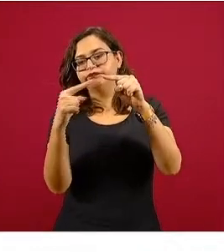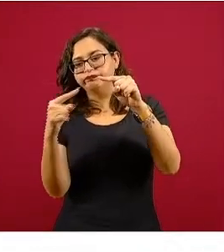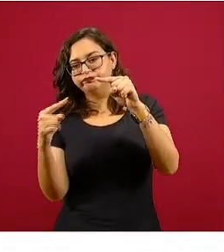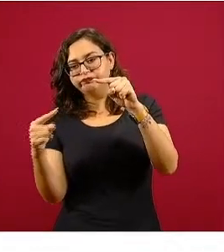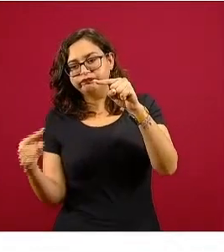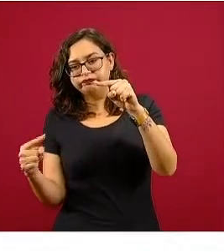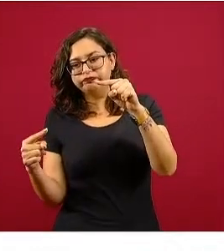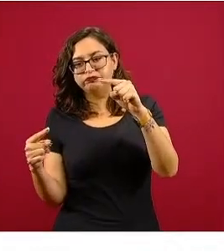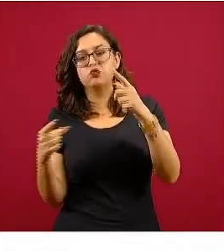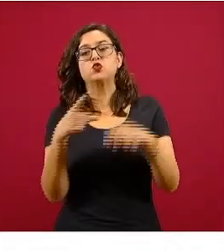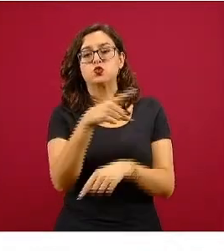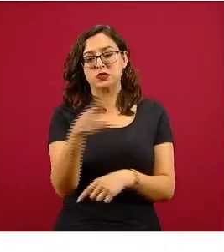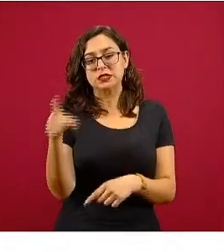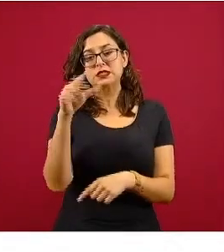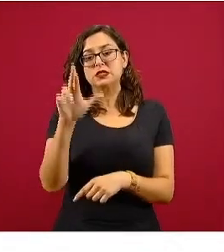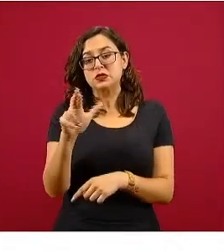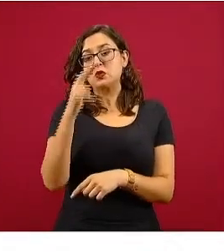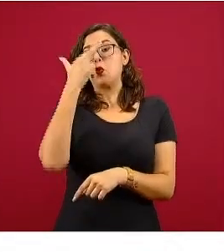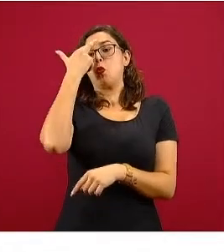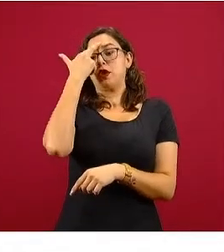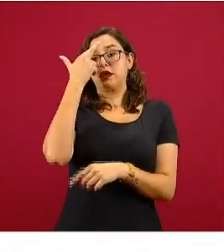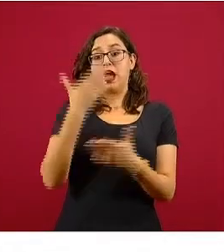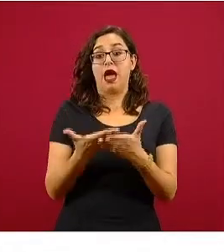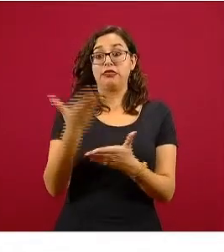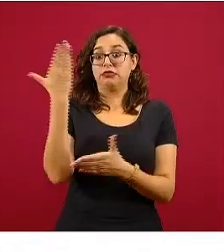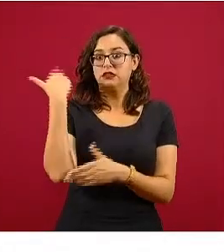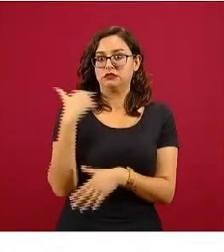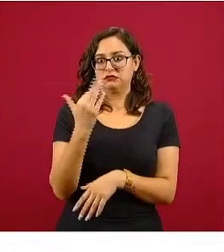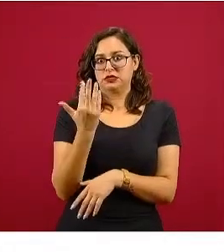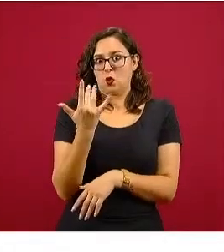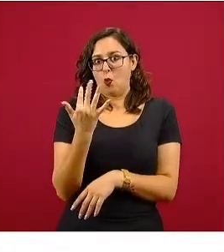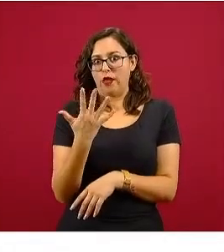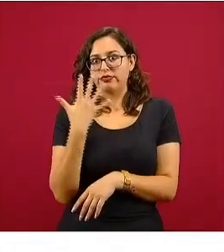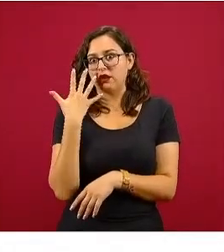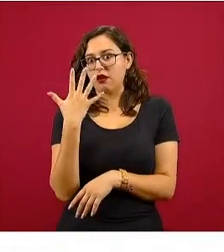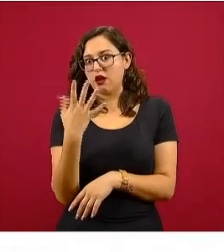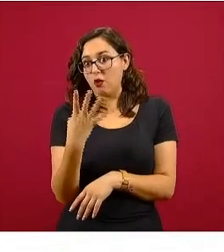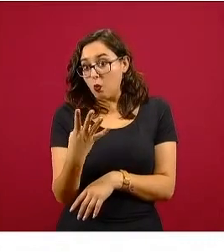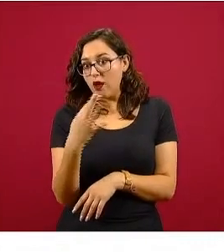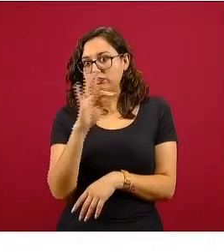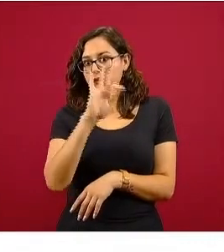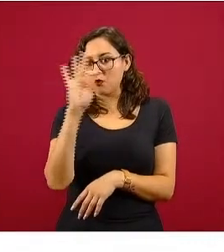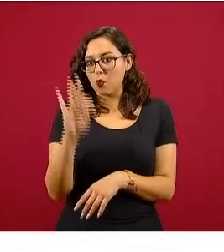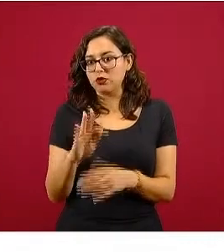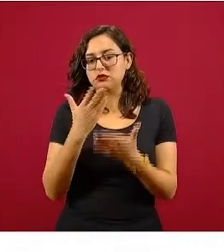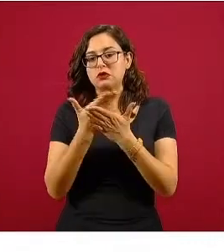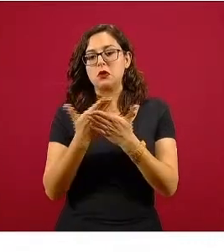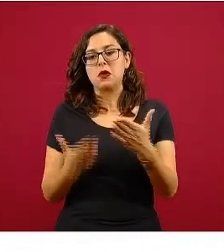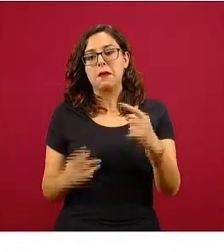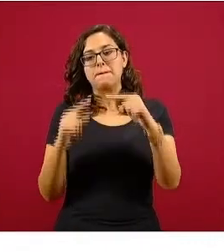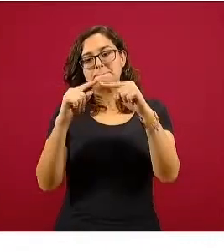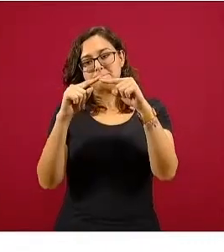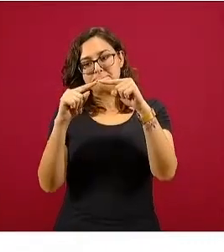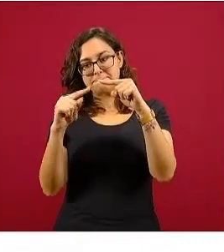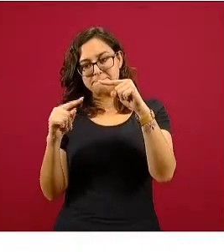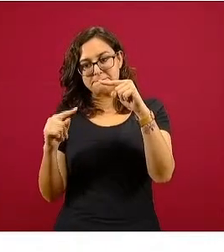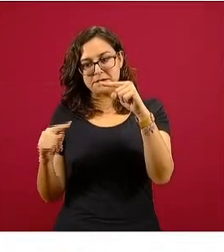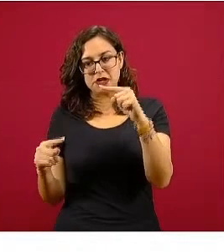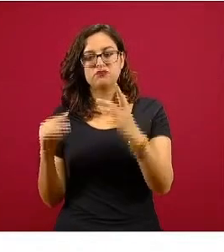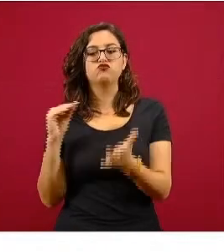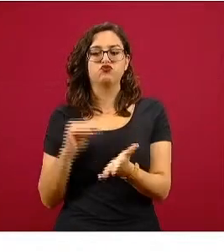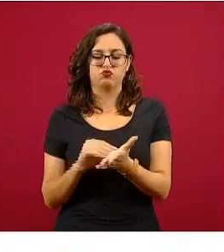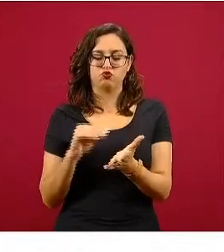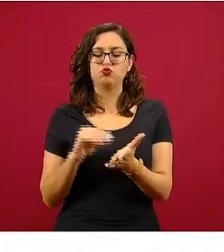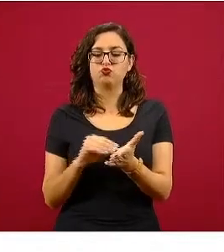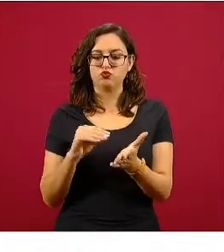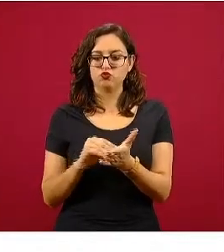descenso, recordando que lo tuvimos hasta en un 54%, y este descenso, esta tendencia descendente se ha mantenido hasta la